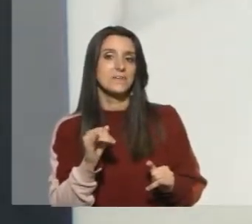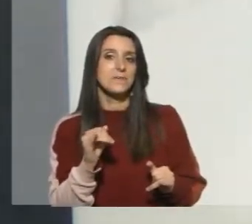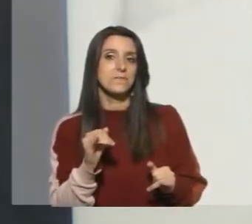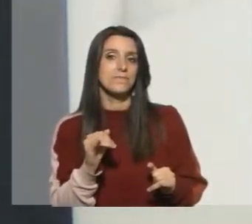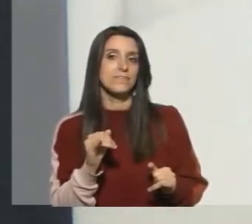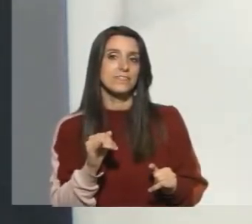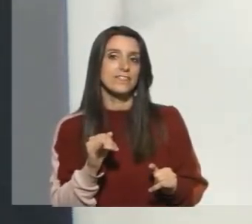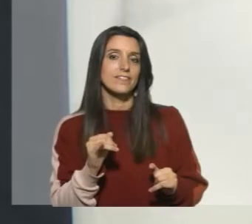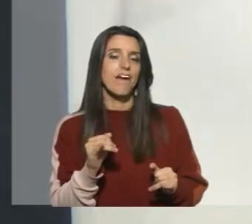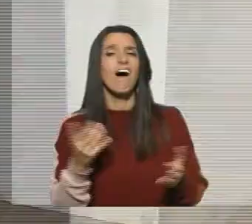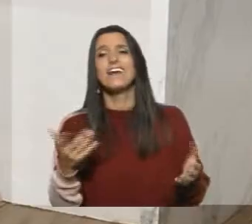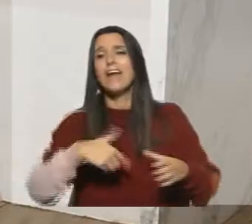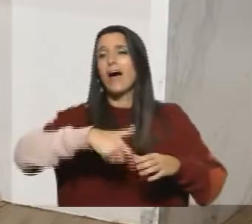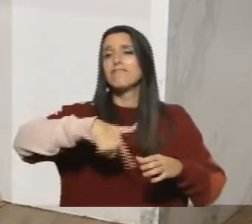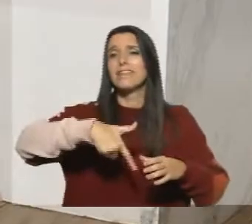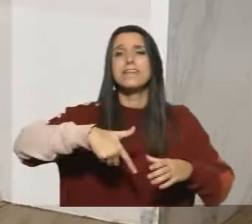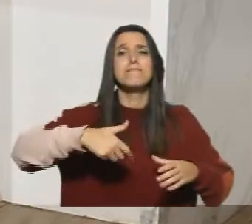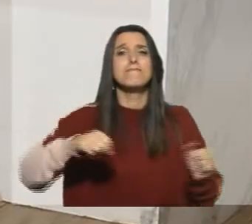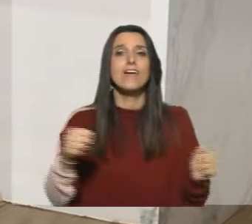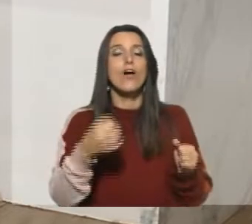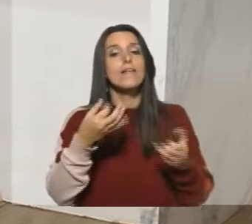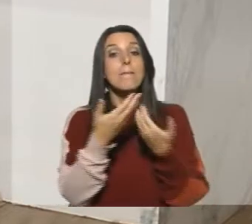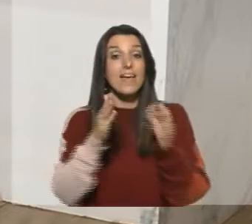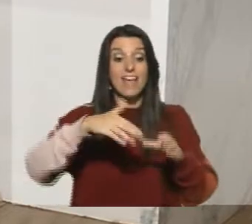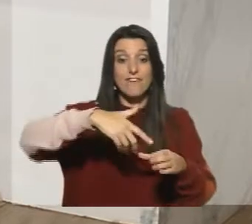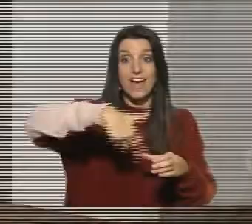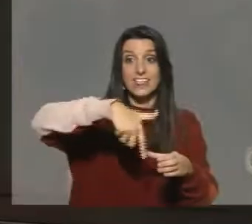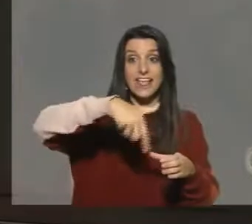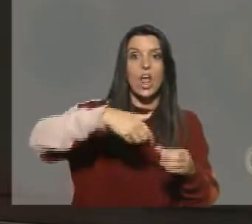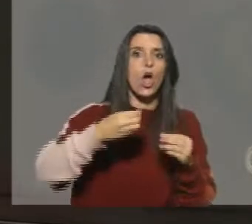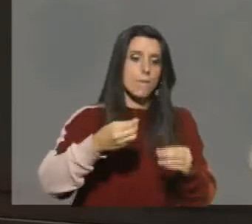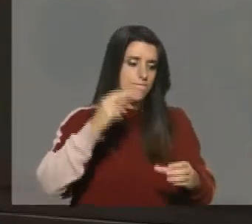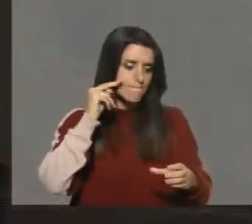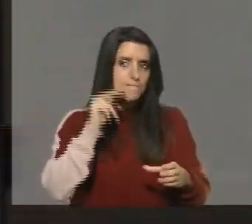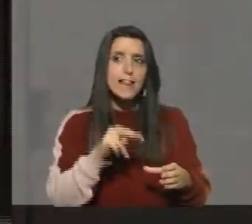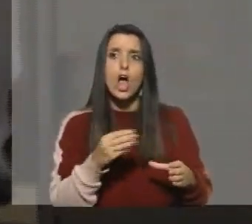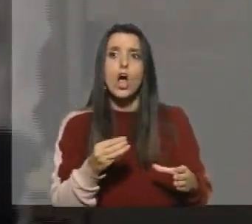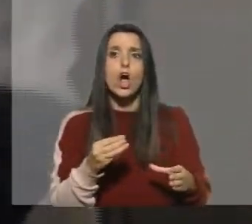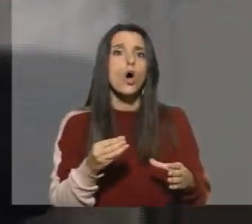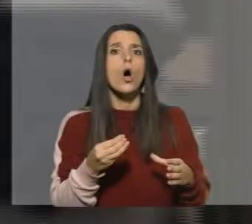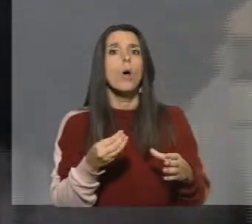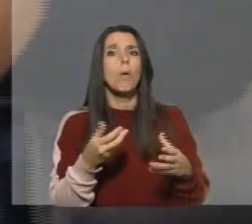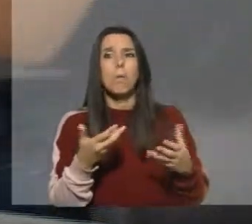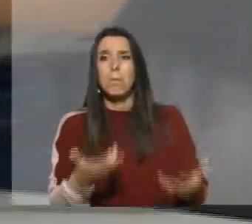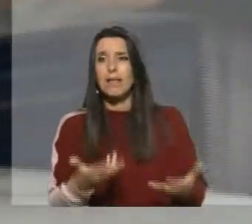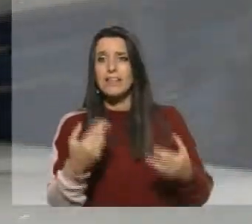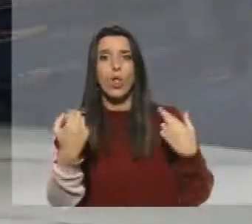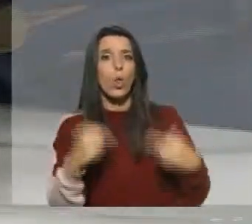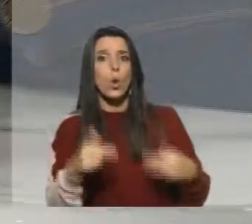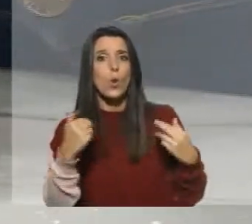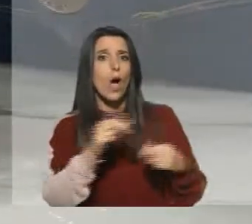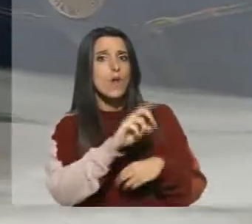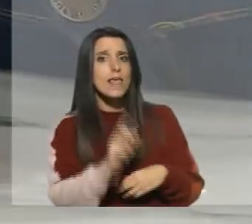Esto es todo un tema. Claro, vos al principio cuando vas batiendo, te va a parecer en realidad que eso no te espesa nunca más. No, una cosa que